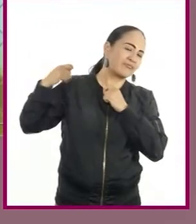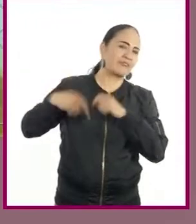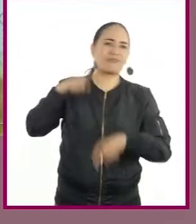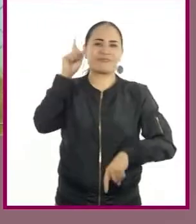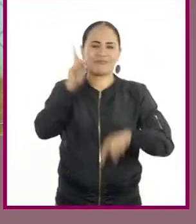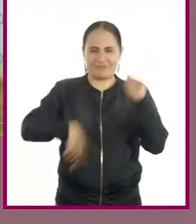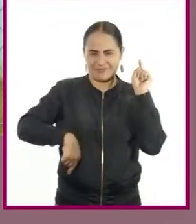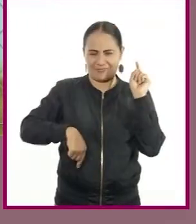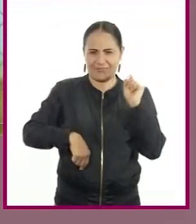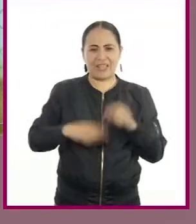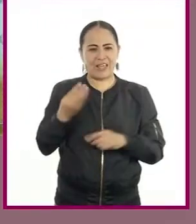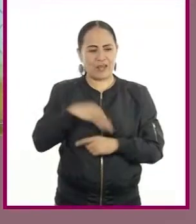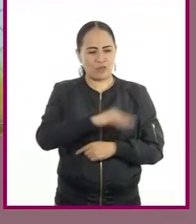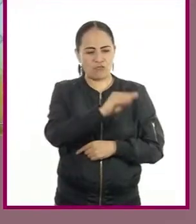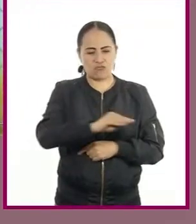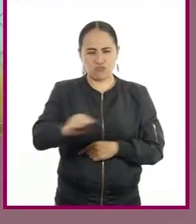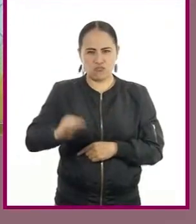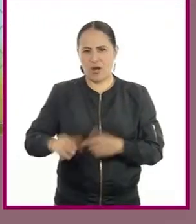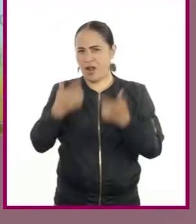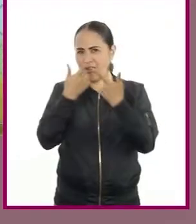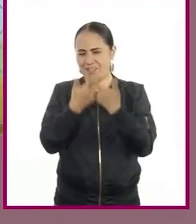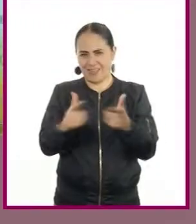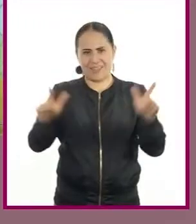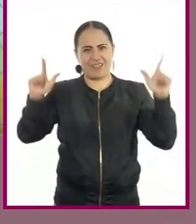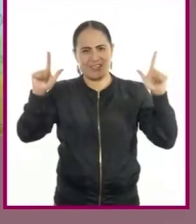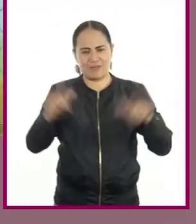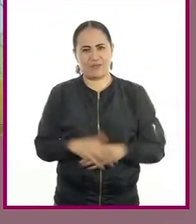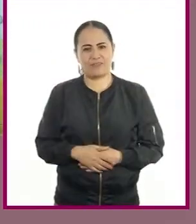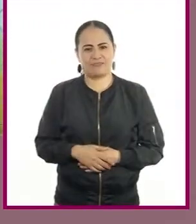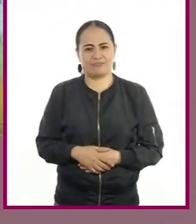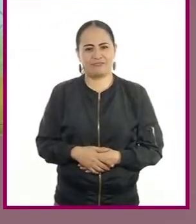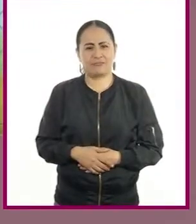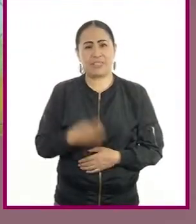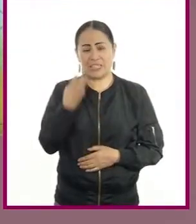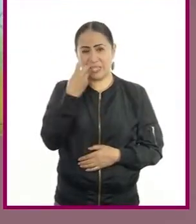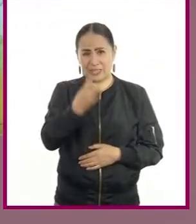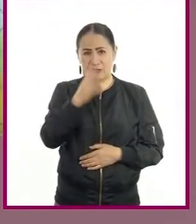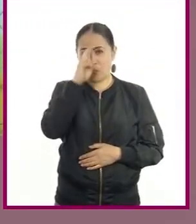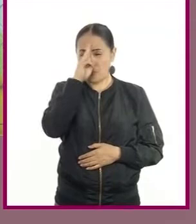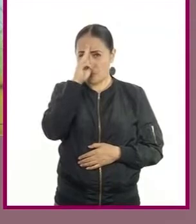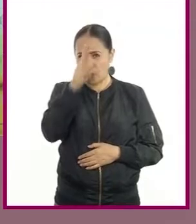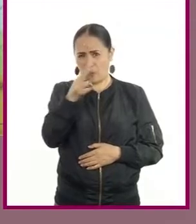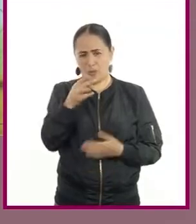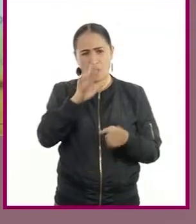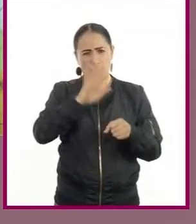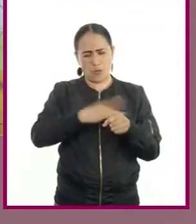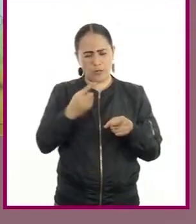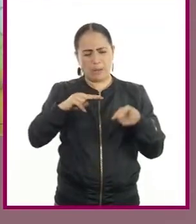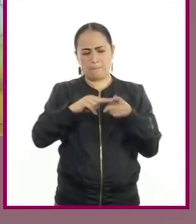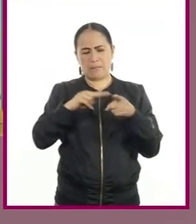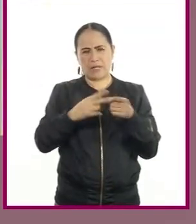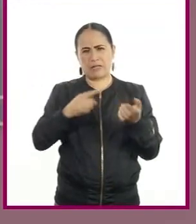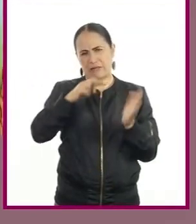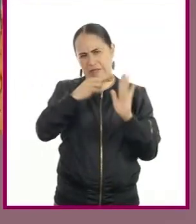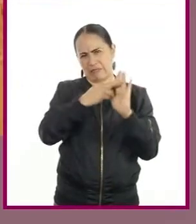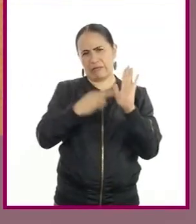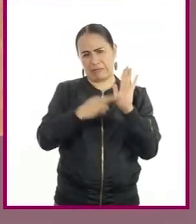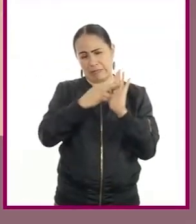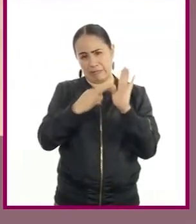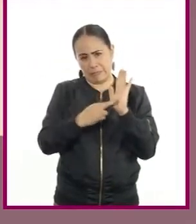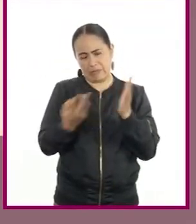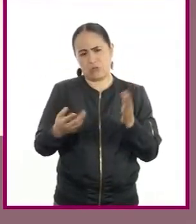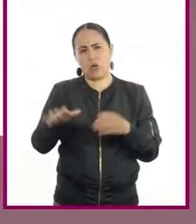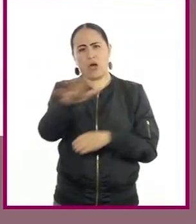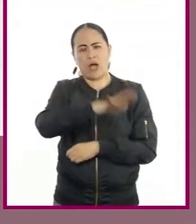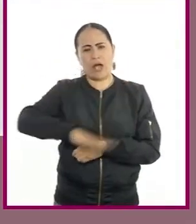paseara un rato por los alrededores. Ella sabía que tal cosa estaba prohibida por el reglamento del parque. Fuera de la zona